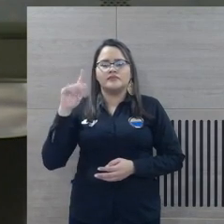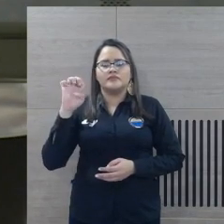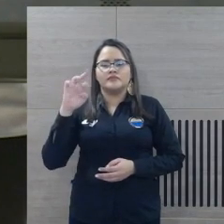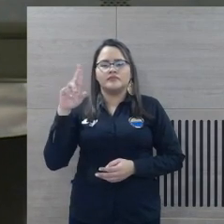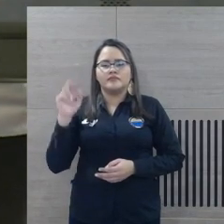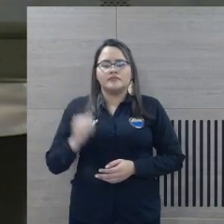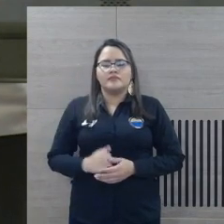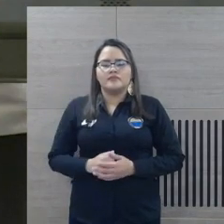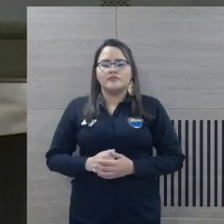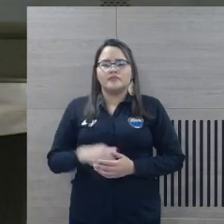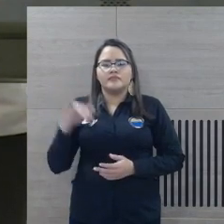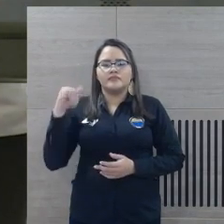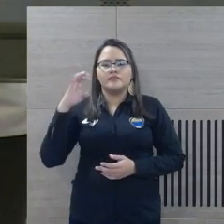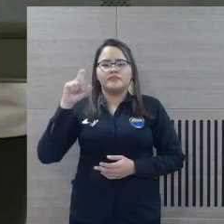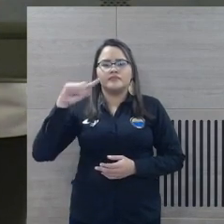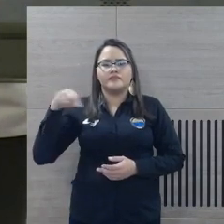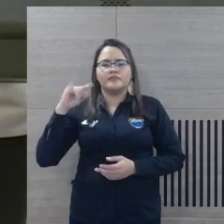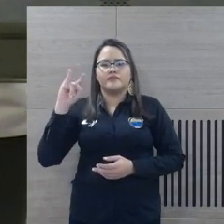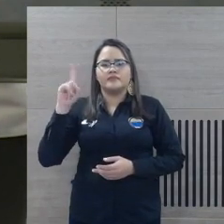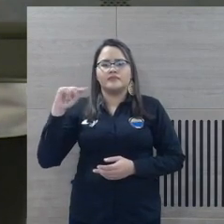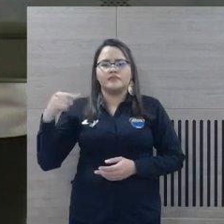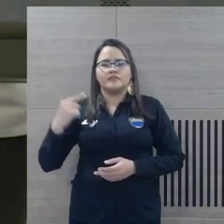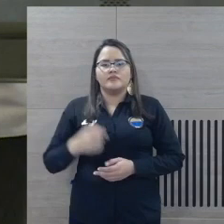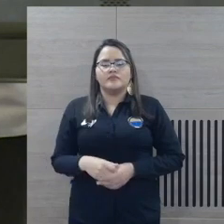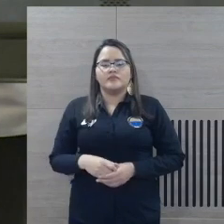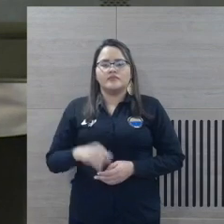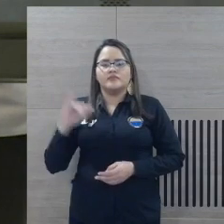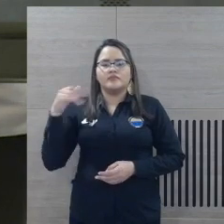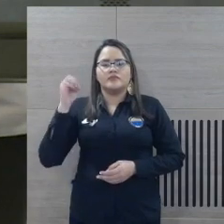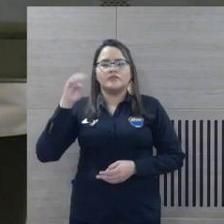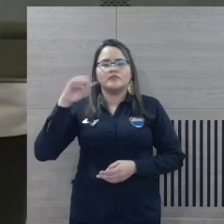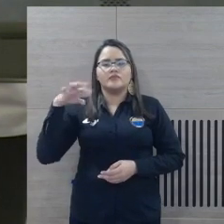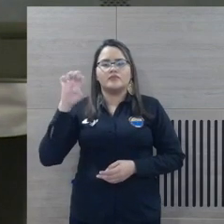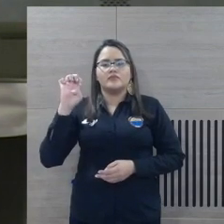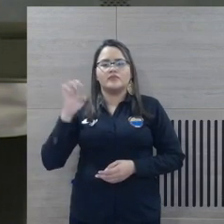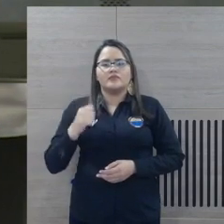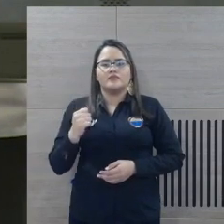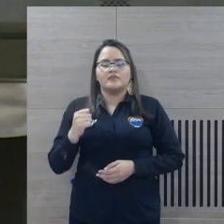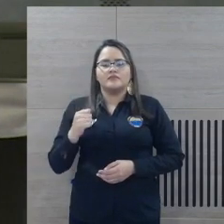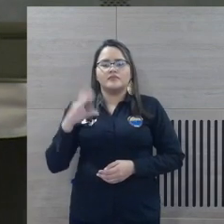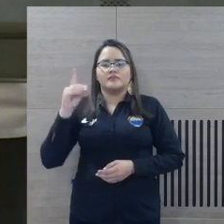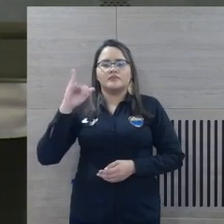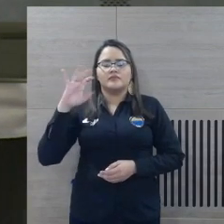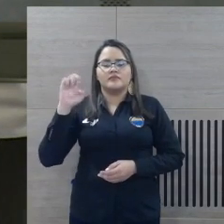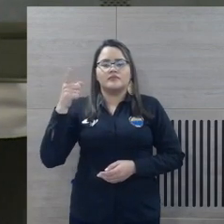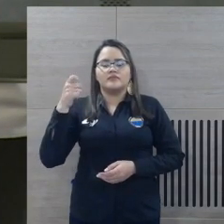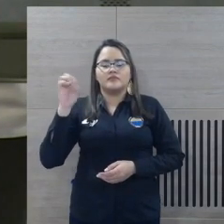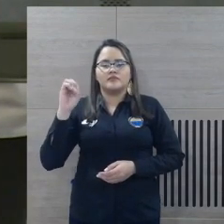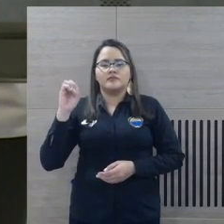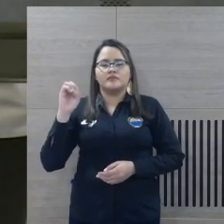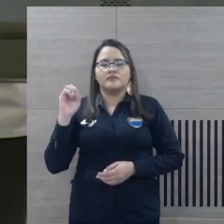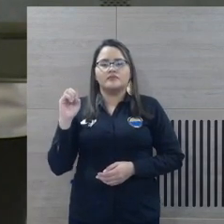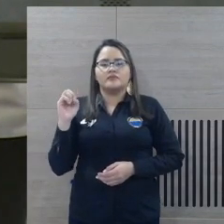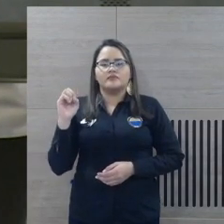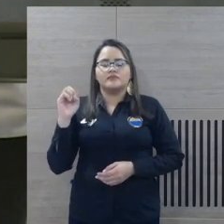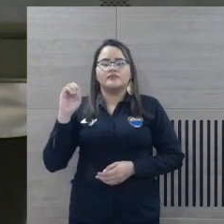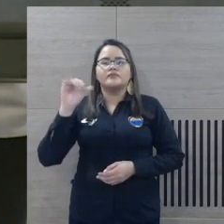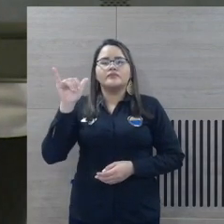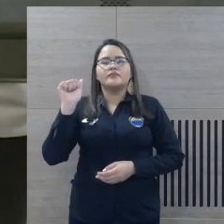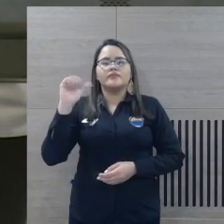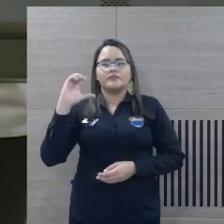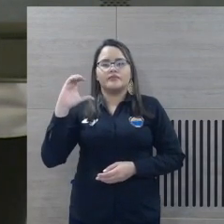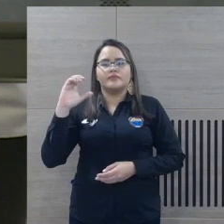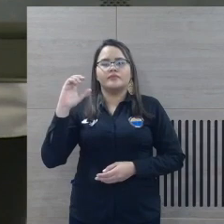David Rivera Villegas. Diego Andrés Rocha Acuña. Jacqueline Stephanie Rodríguez Urquijo.